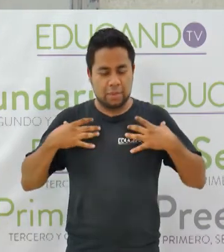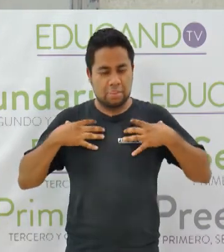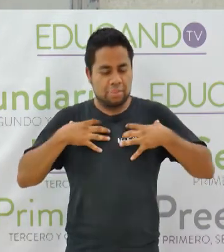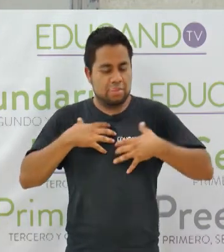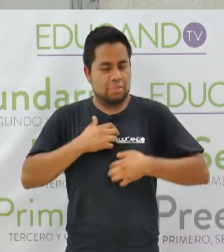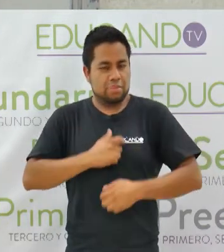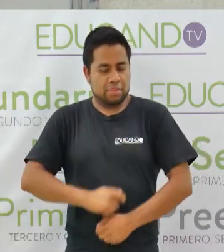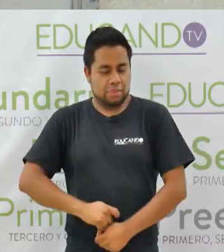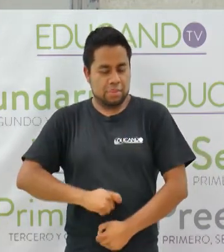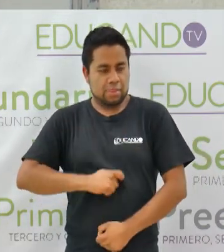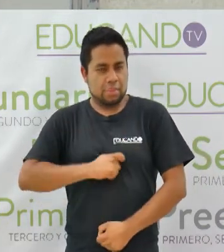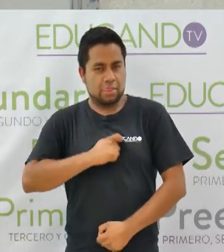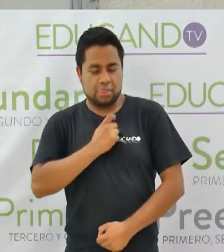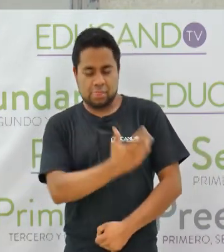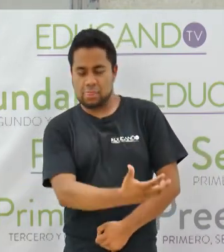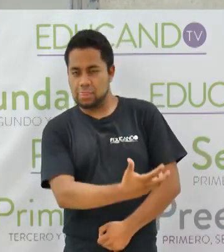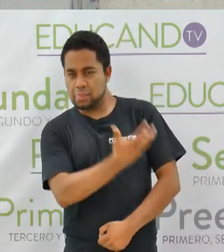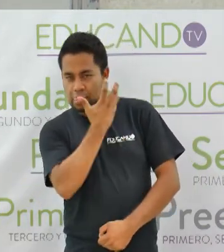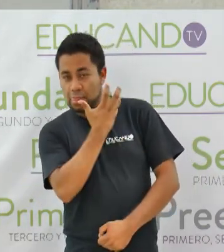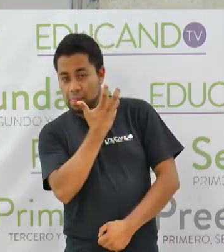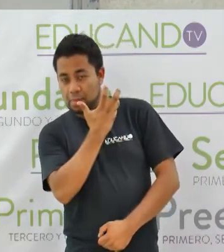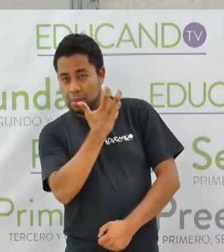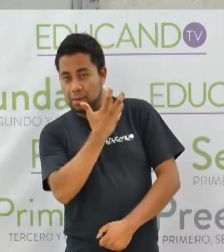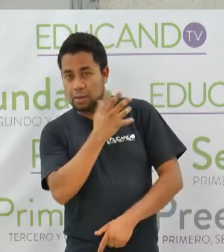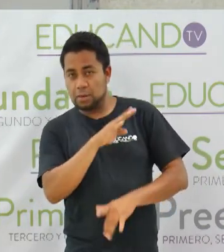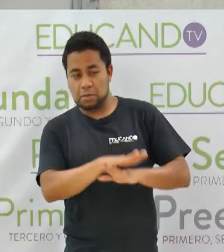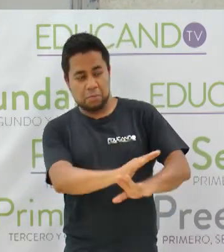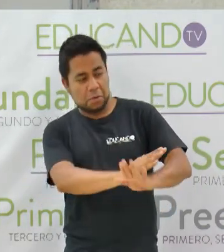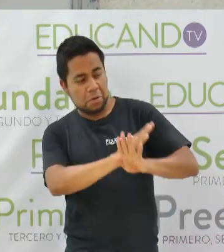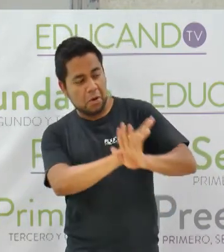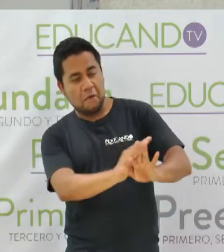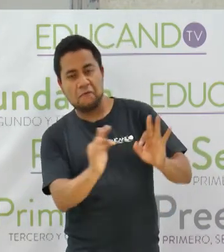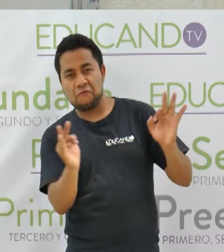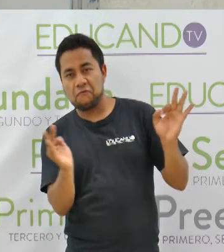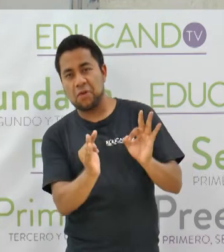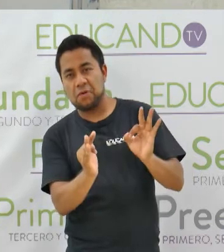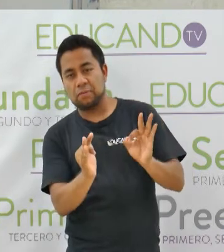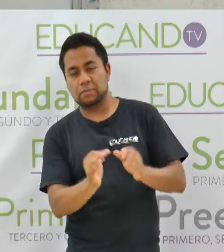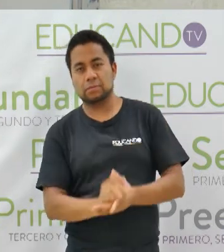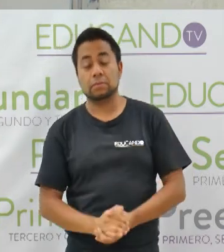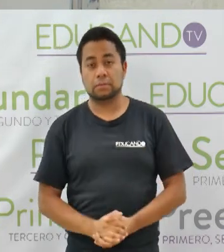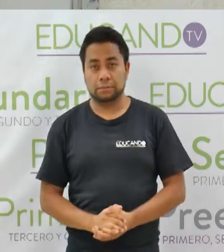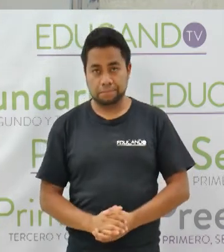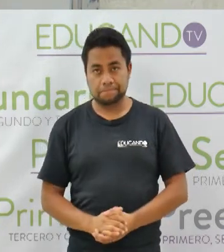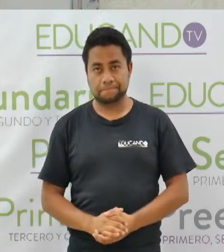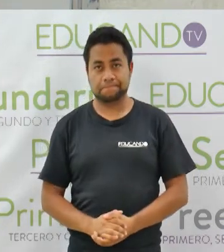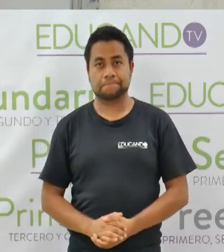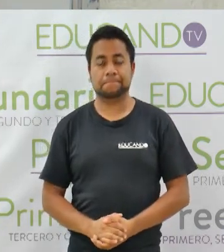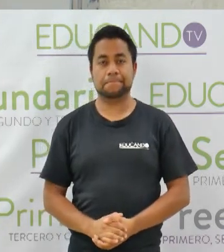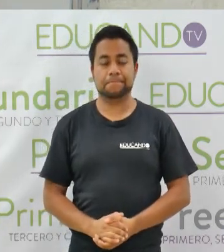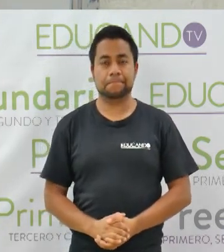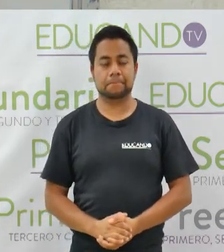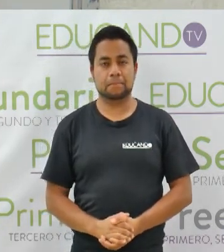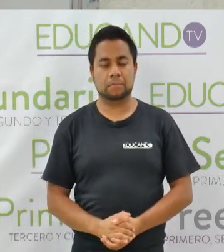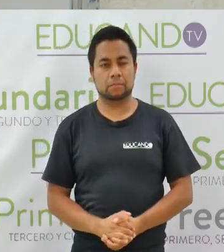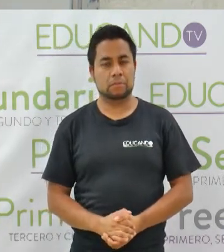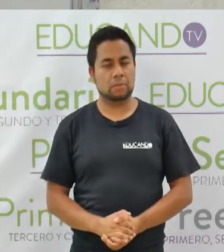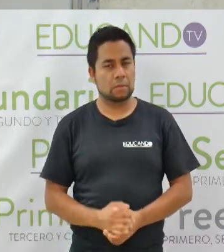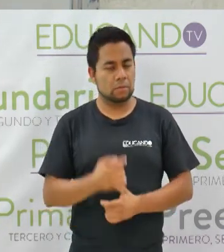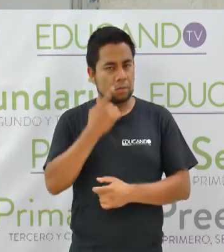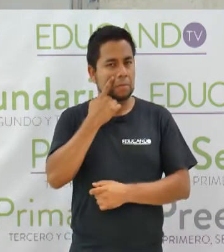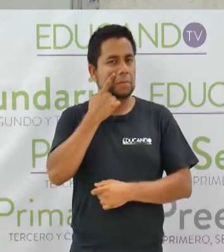abrigo que lo protege de las garras del frío. ¿Bien?